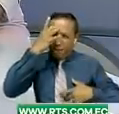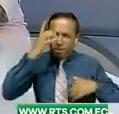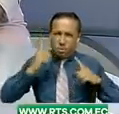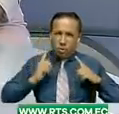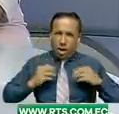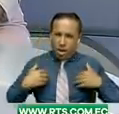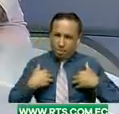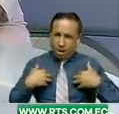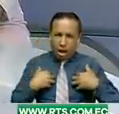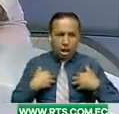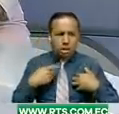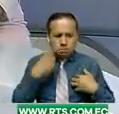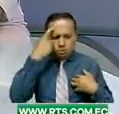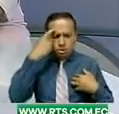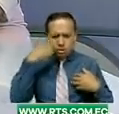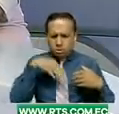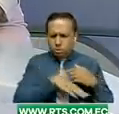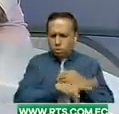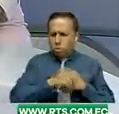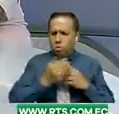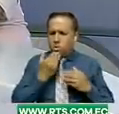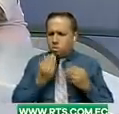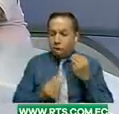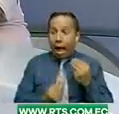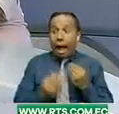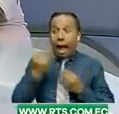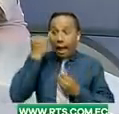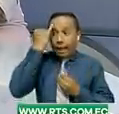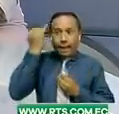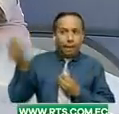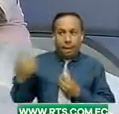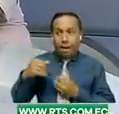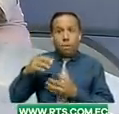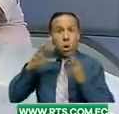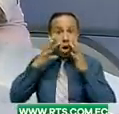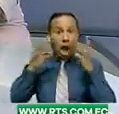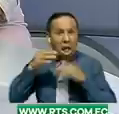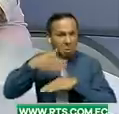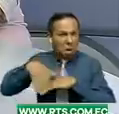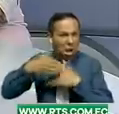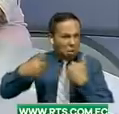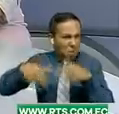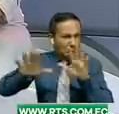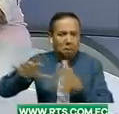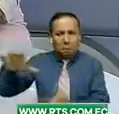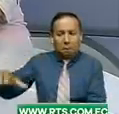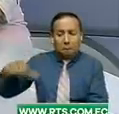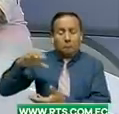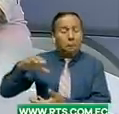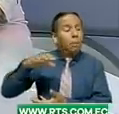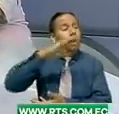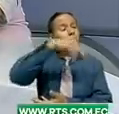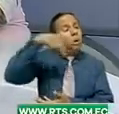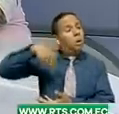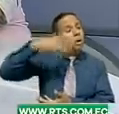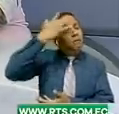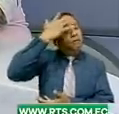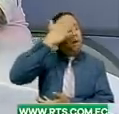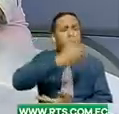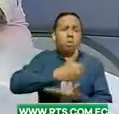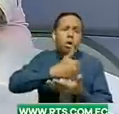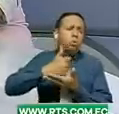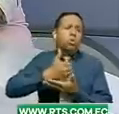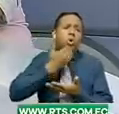delincuentes utilizaron un gato callejero para simular que lo iban a hacer atender y así perpetrar el robo.